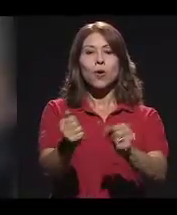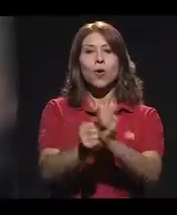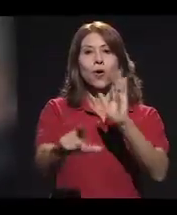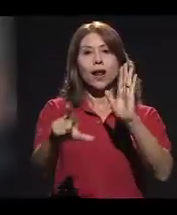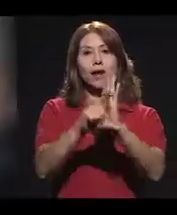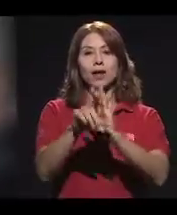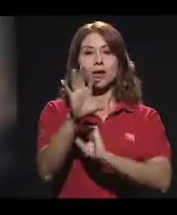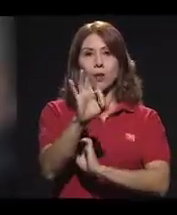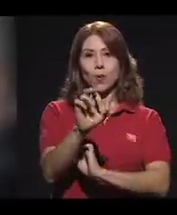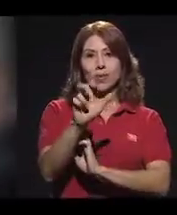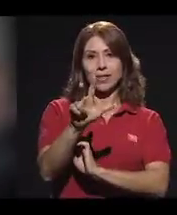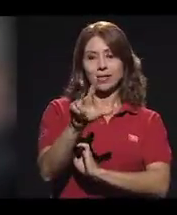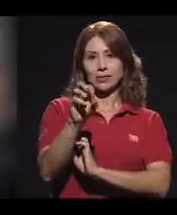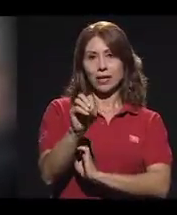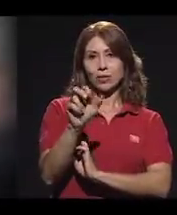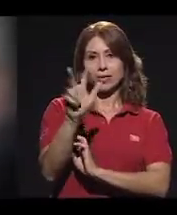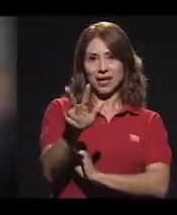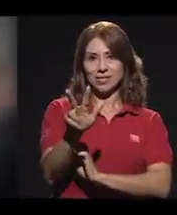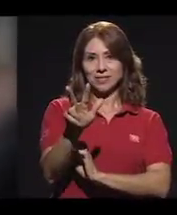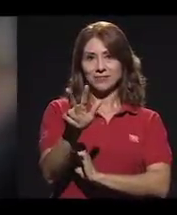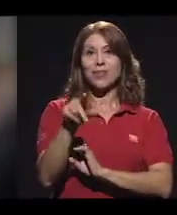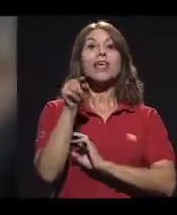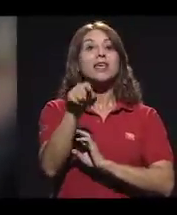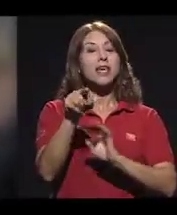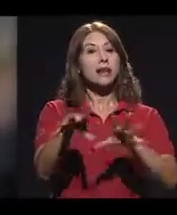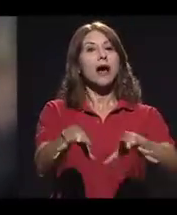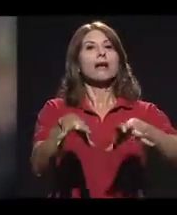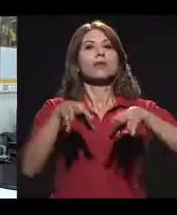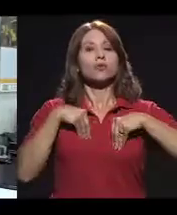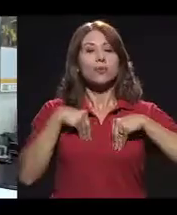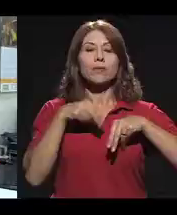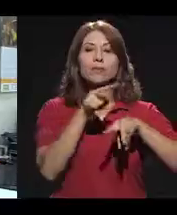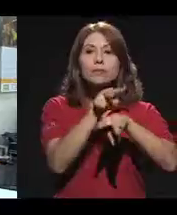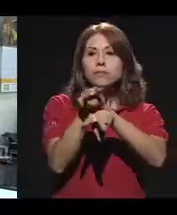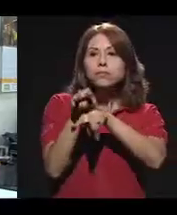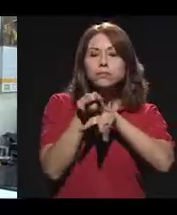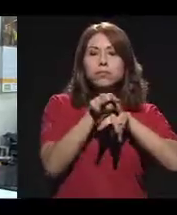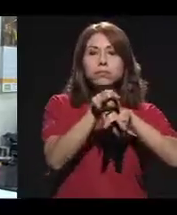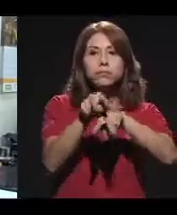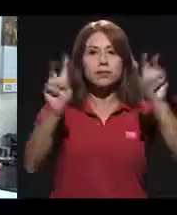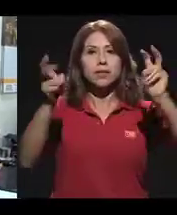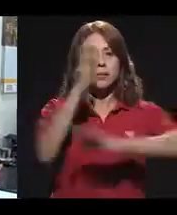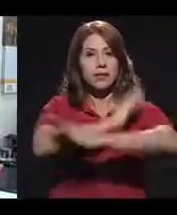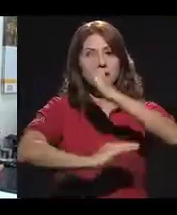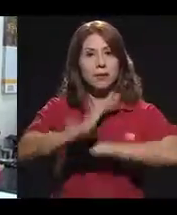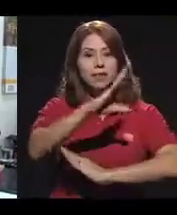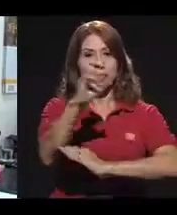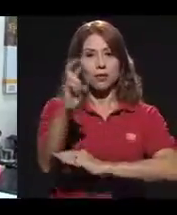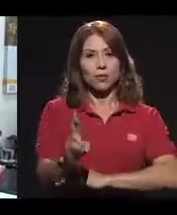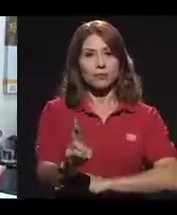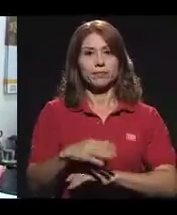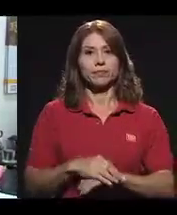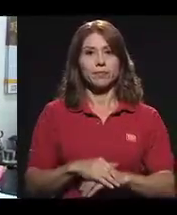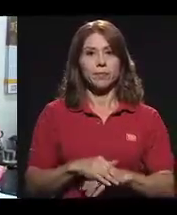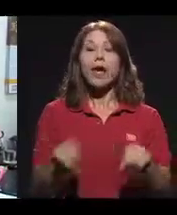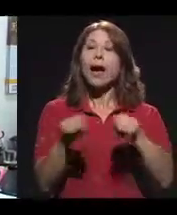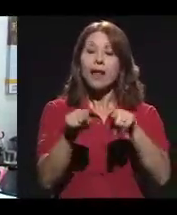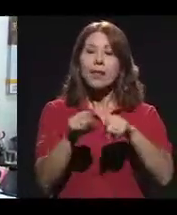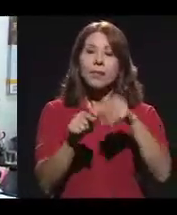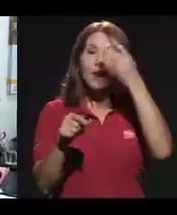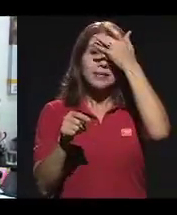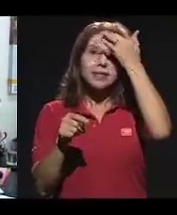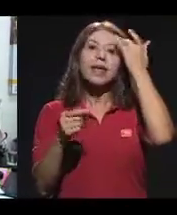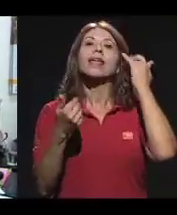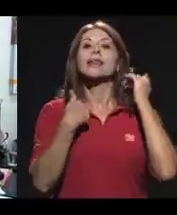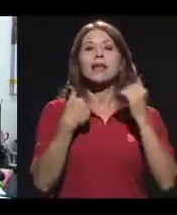Ley 9303 y asume el mandato de la Rectoría en el tema de discapacidad en nuestro país. Además de